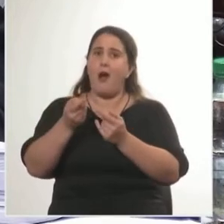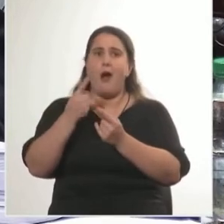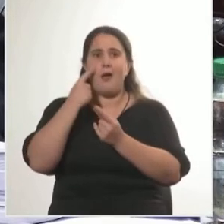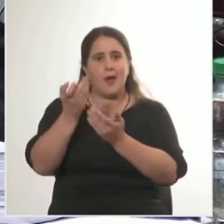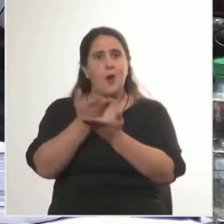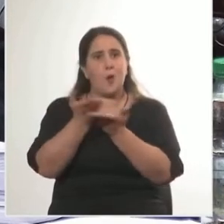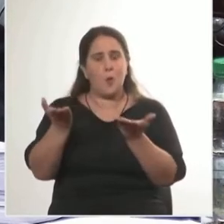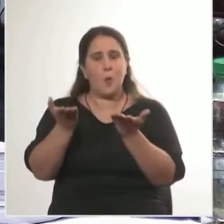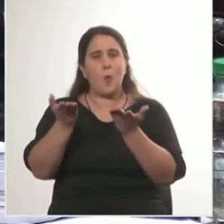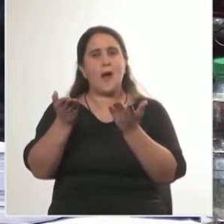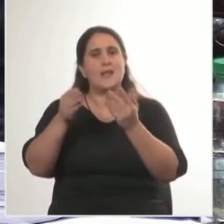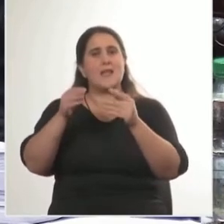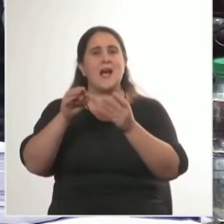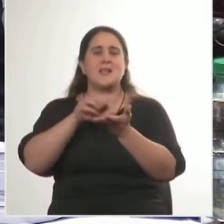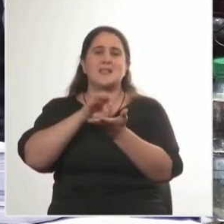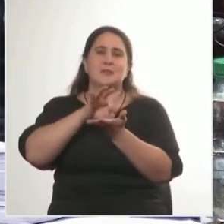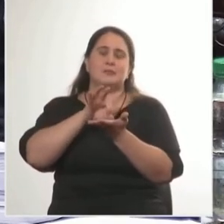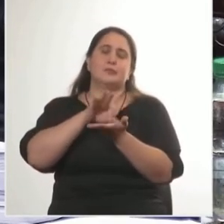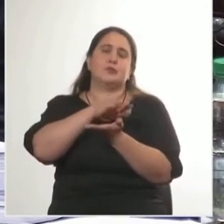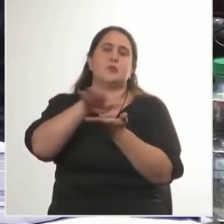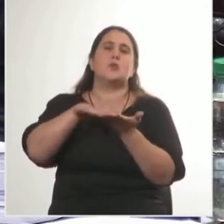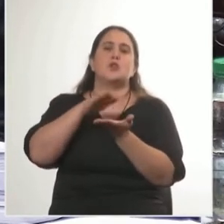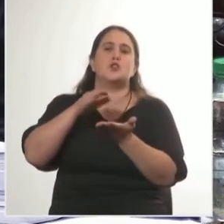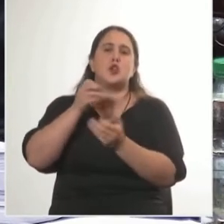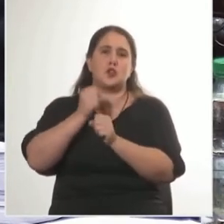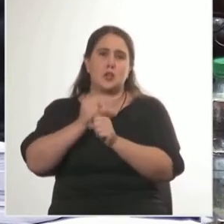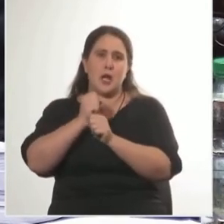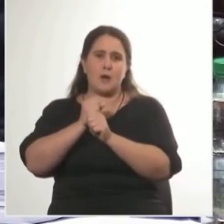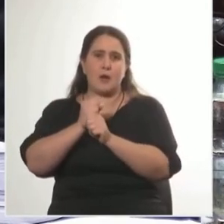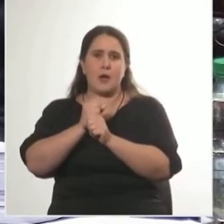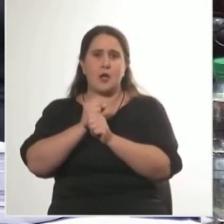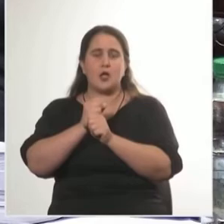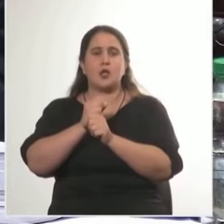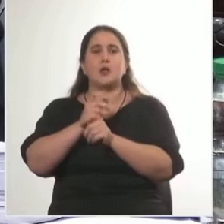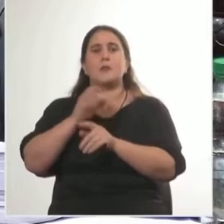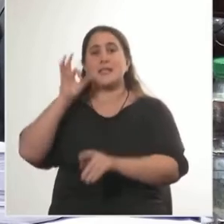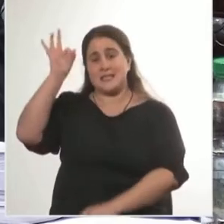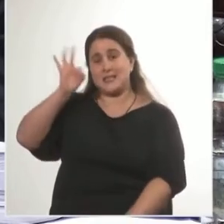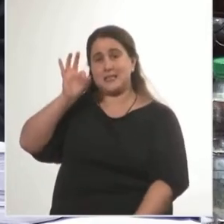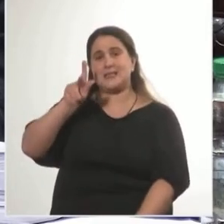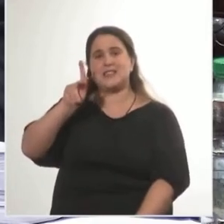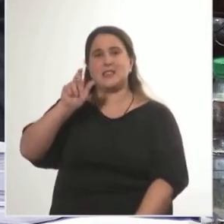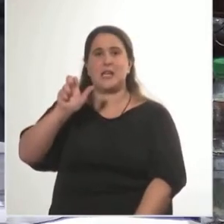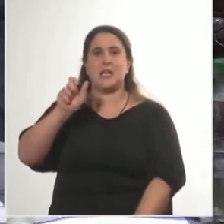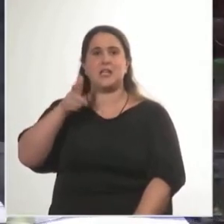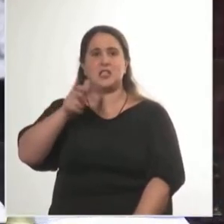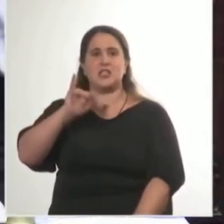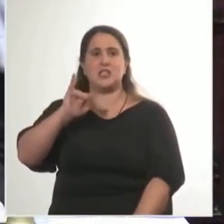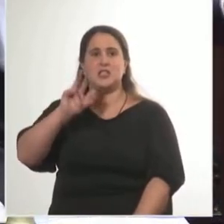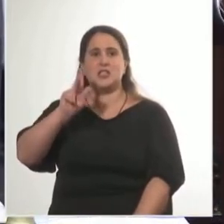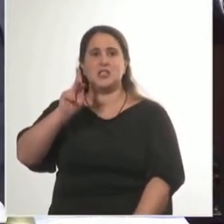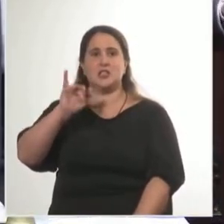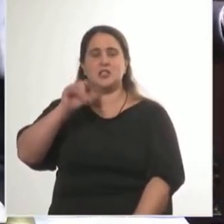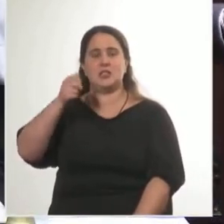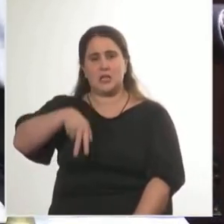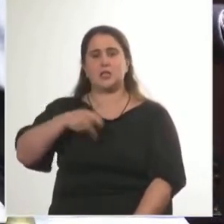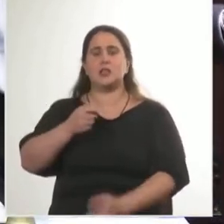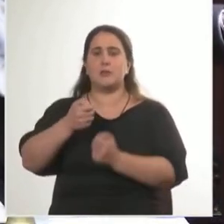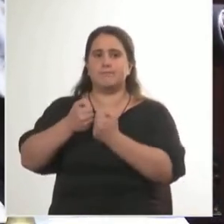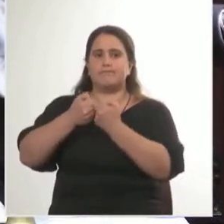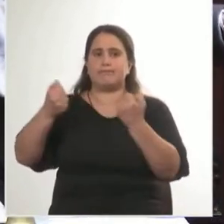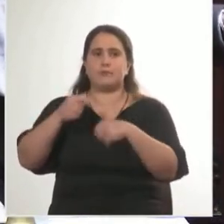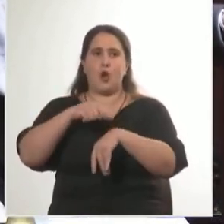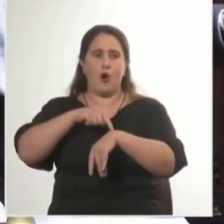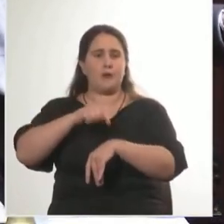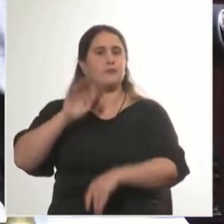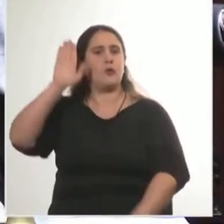que las condiciones laborales Senadora han empeorado. Quechichán. Sí, para pedir la extensión de la hora al senador Vergara.